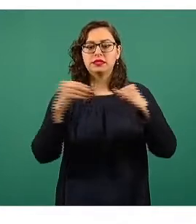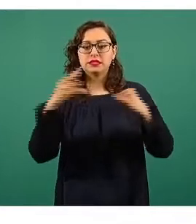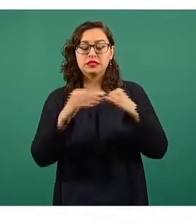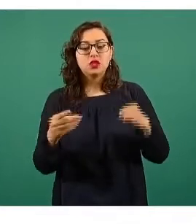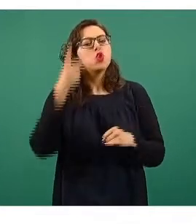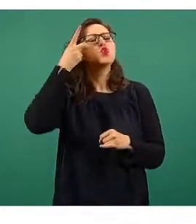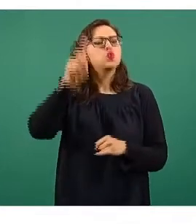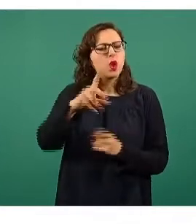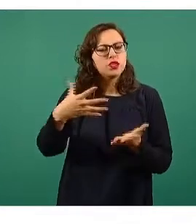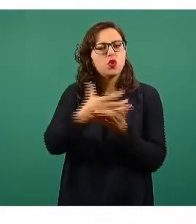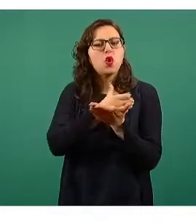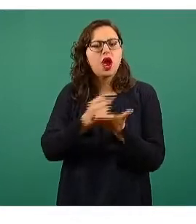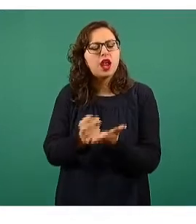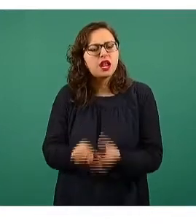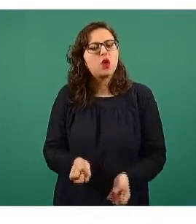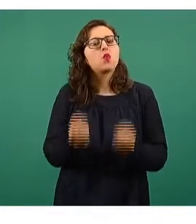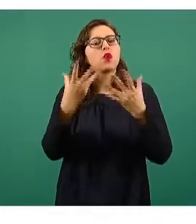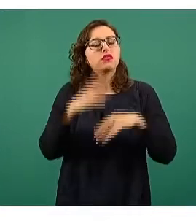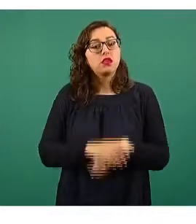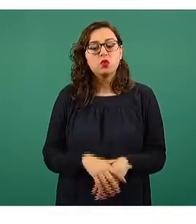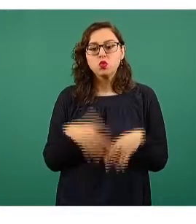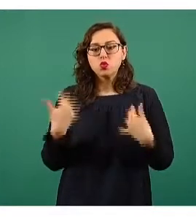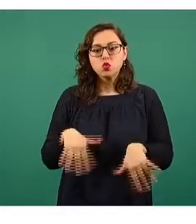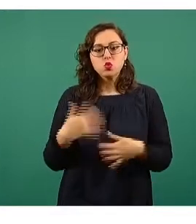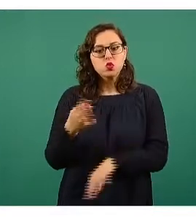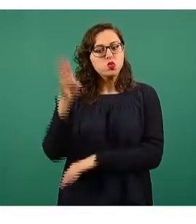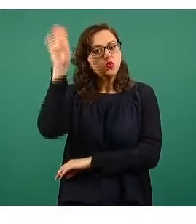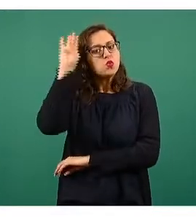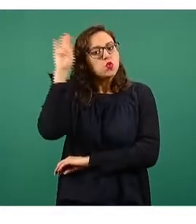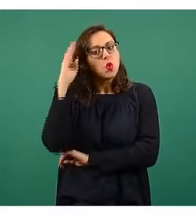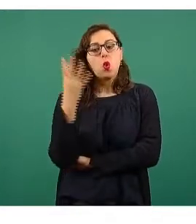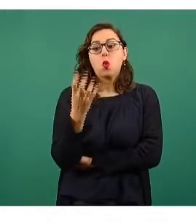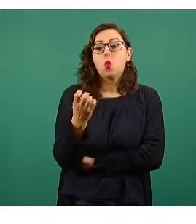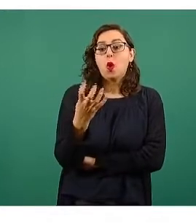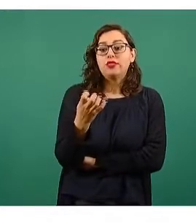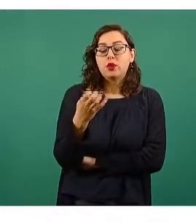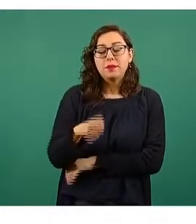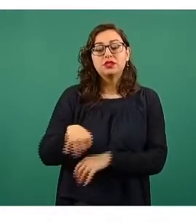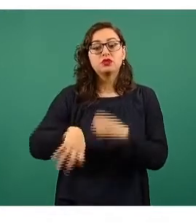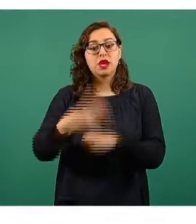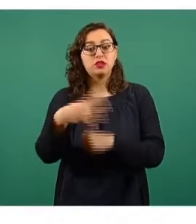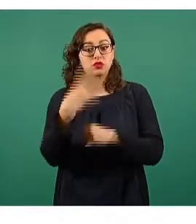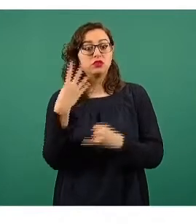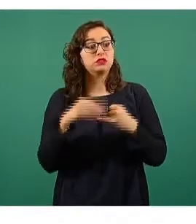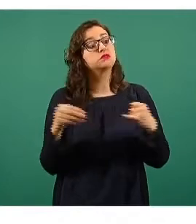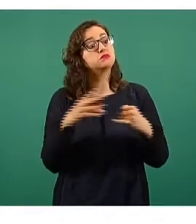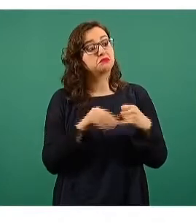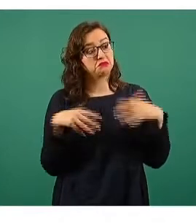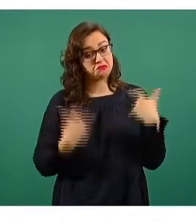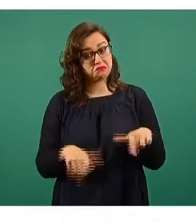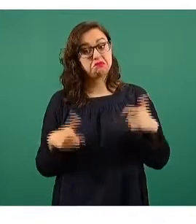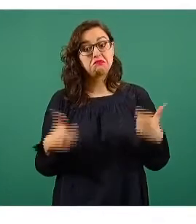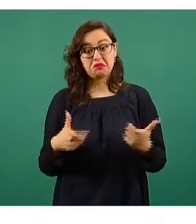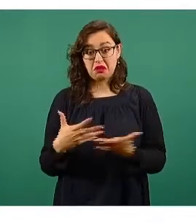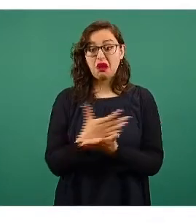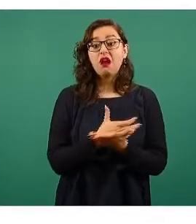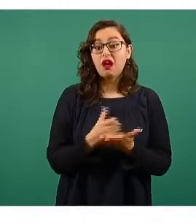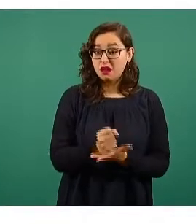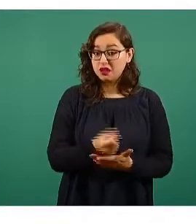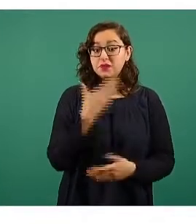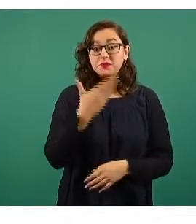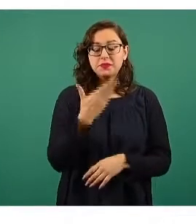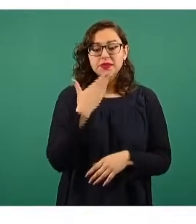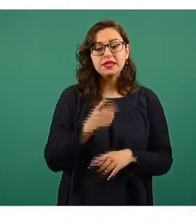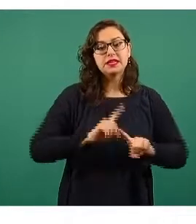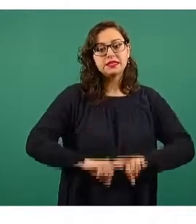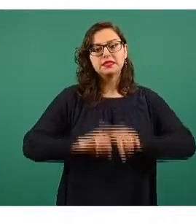margen, estos angelitos, de 4 pesos con 14 centavos, seguro no le pierden, ¿eh? Y Torre Naranja